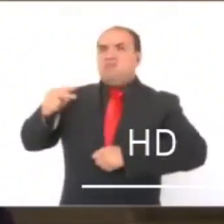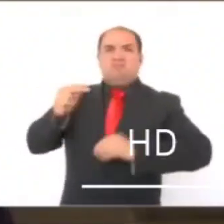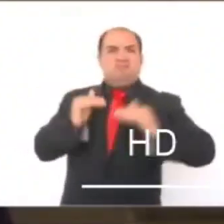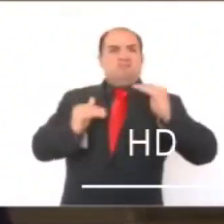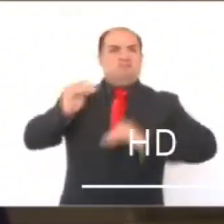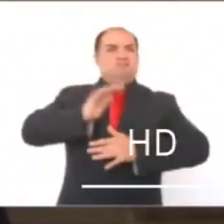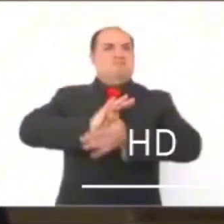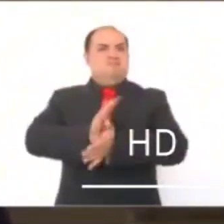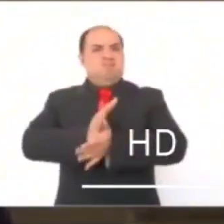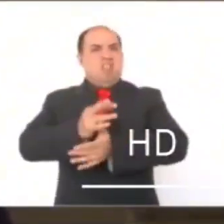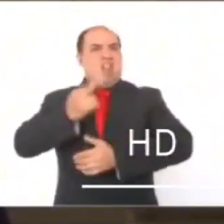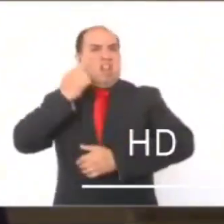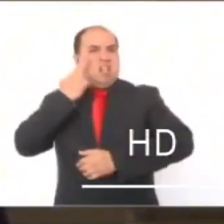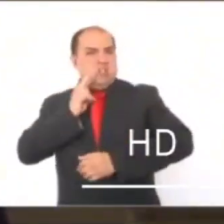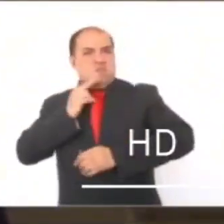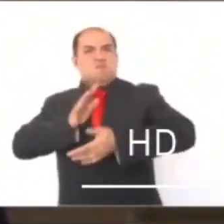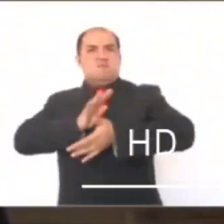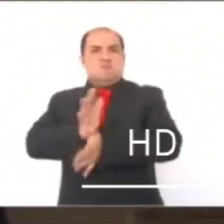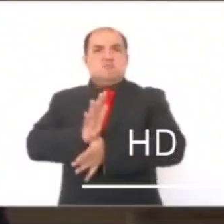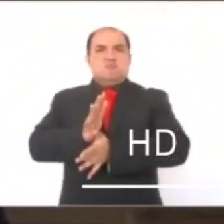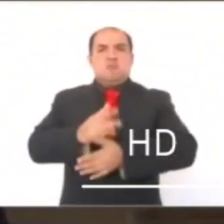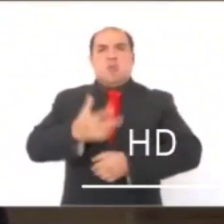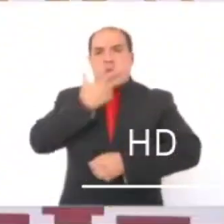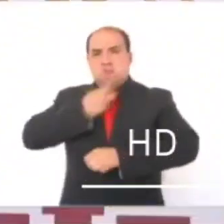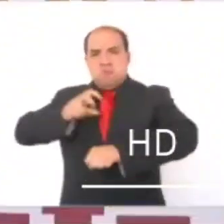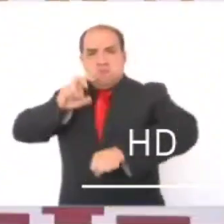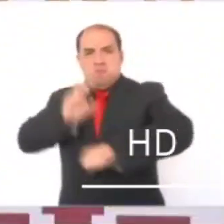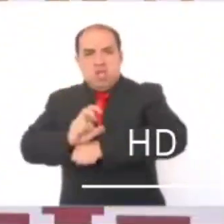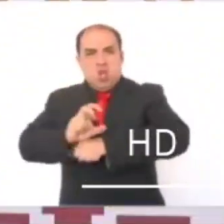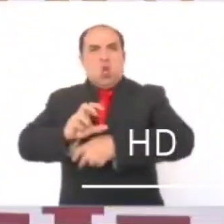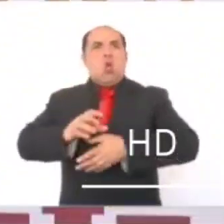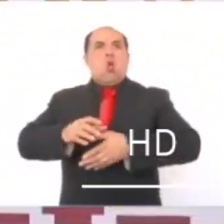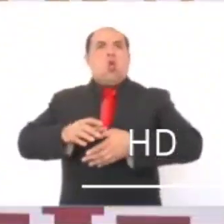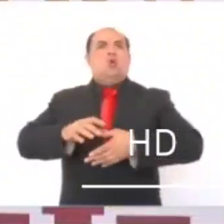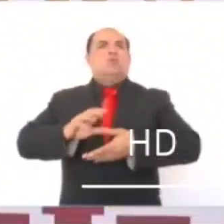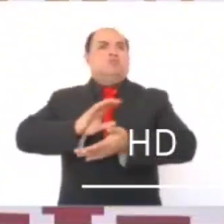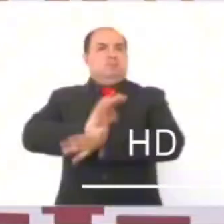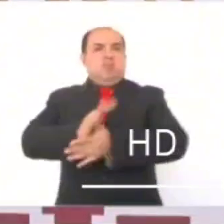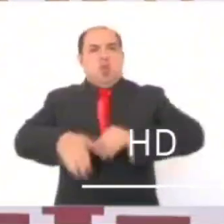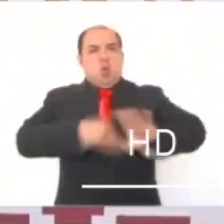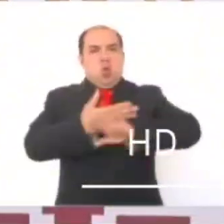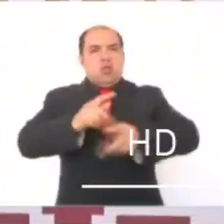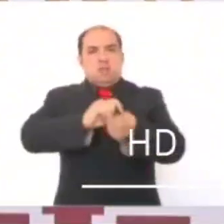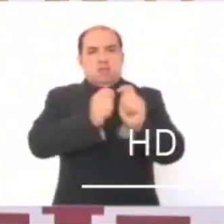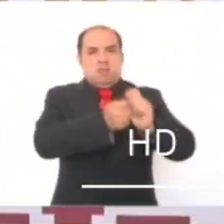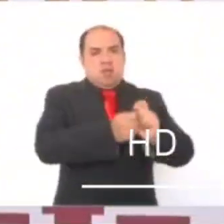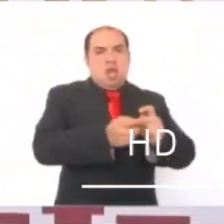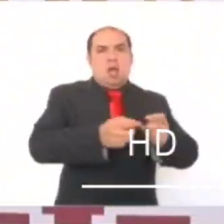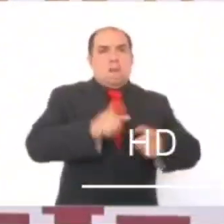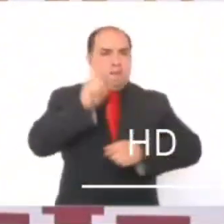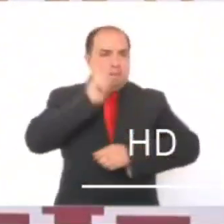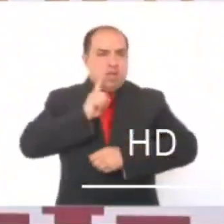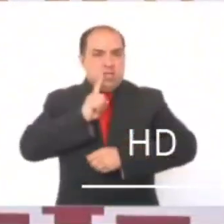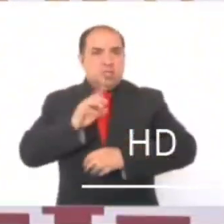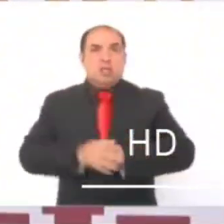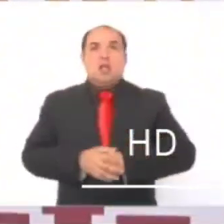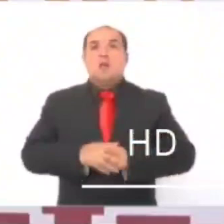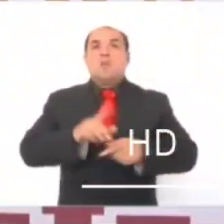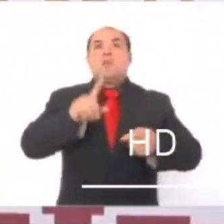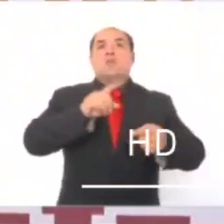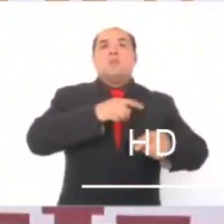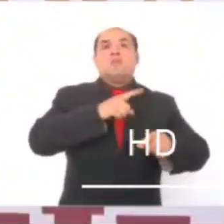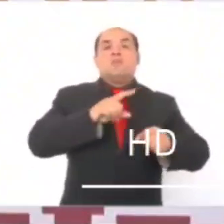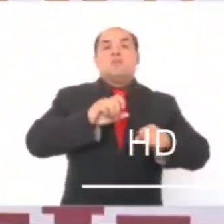clasismo, racismo, machismo y transfobia, problemas sociales ejercidos hacia mujeres